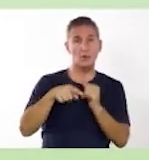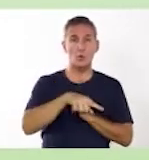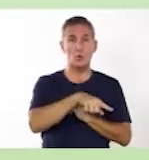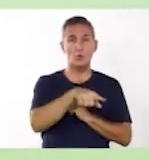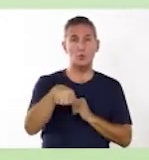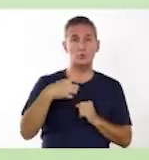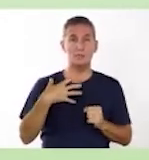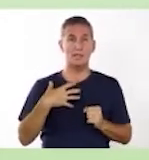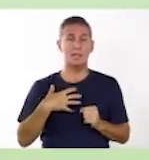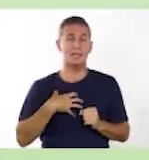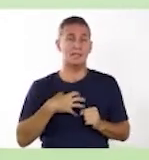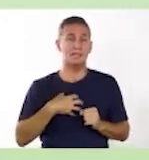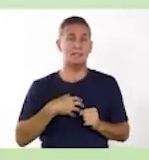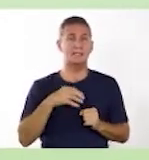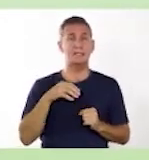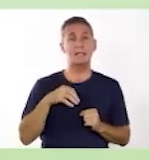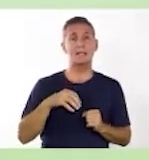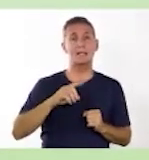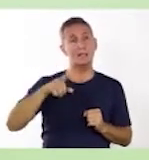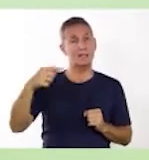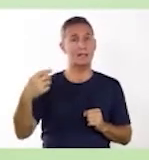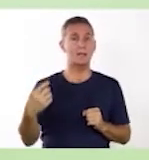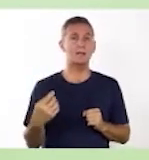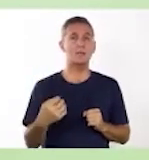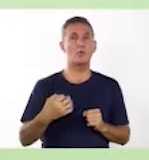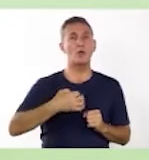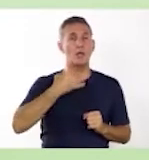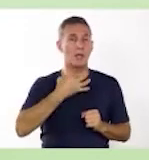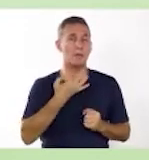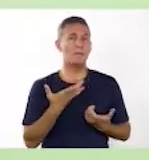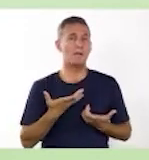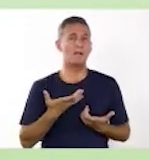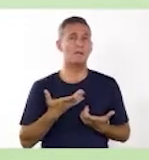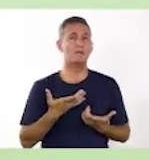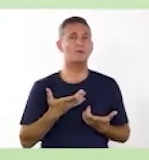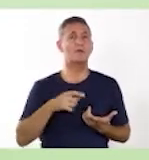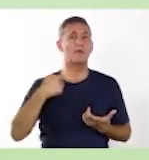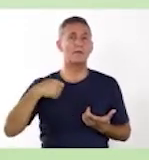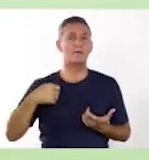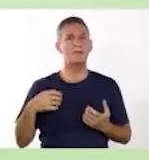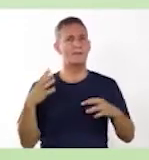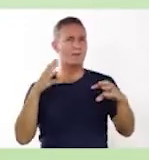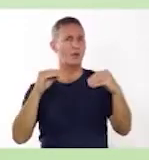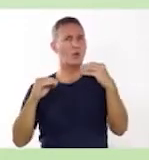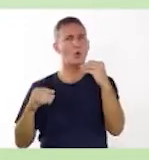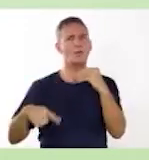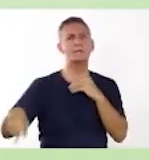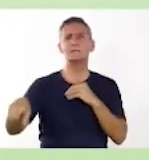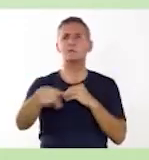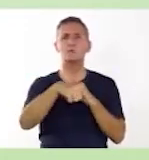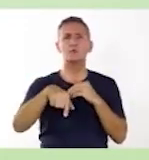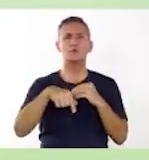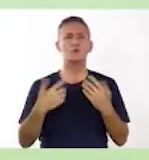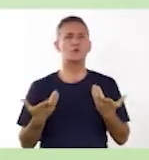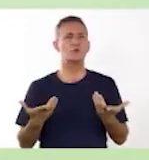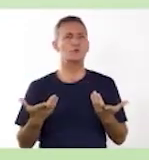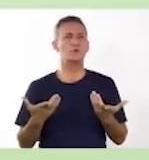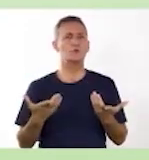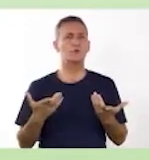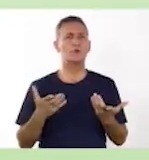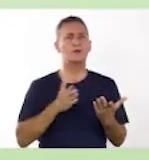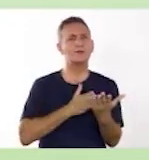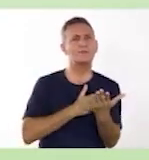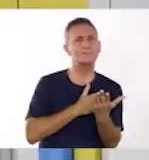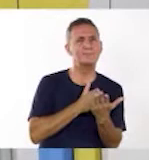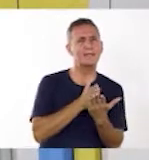ya ustedes tienen que decirme después o deben hacer ese comentario entre ustedes